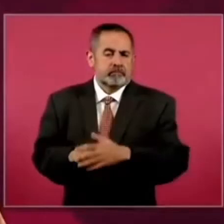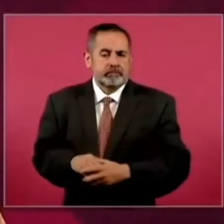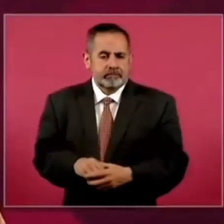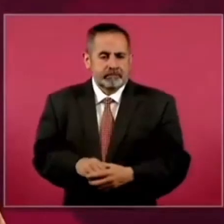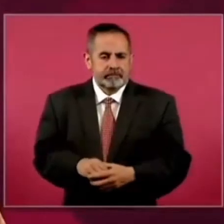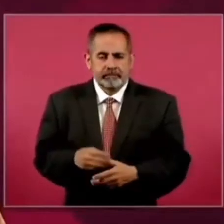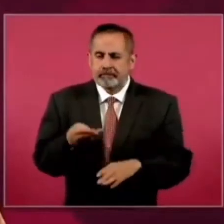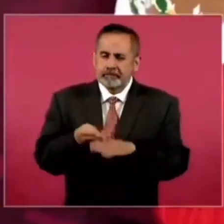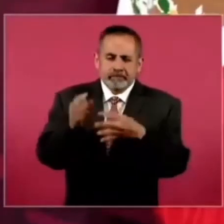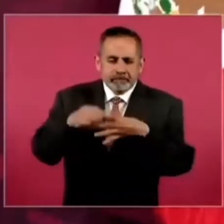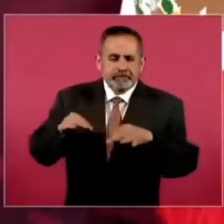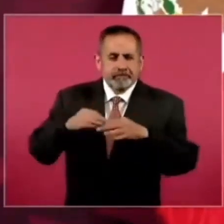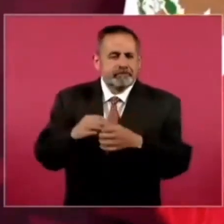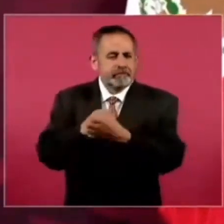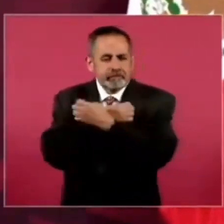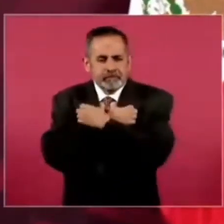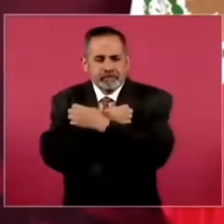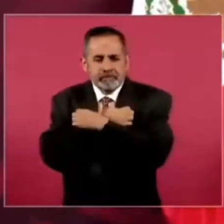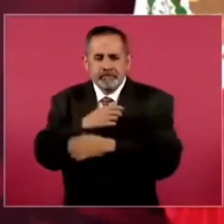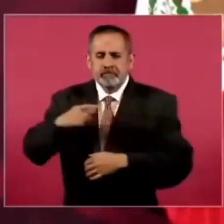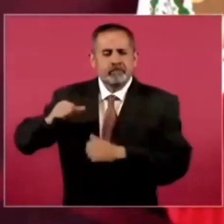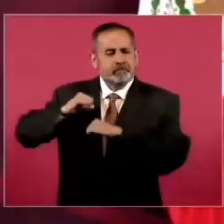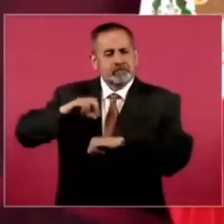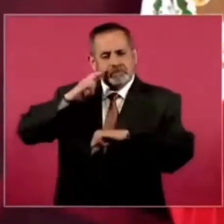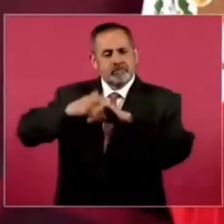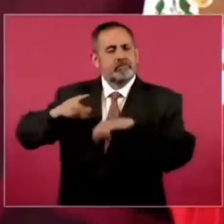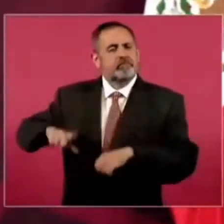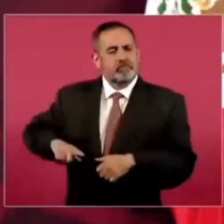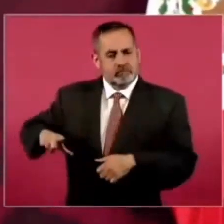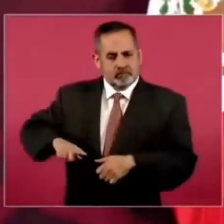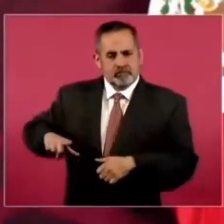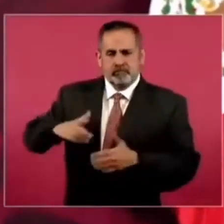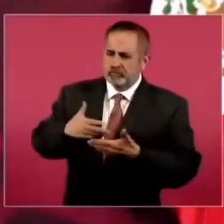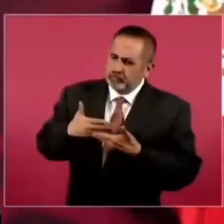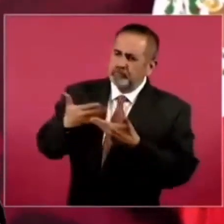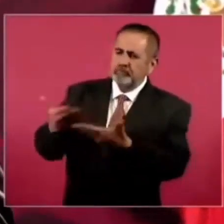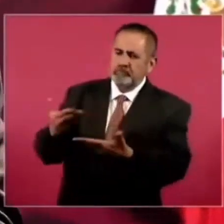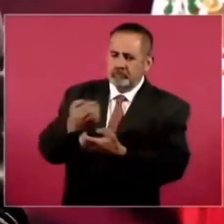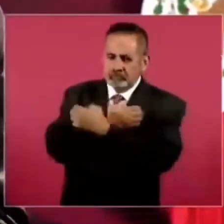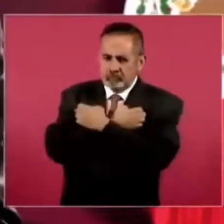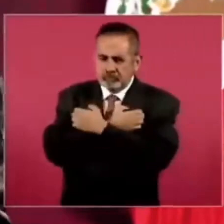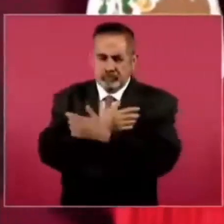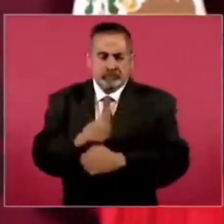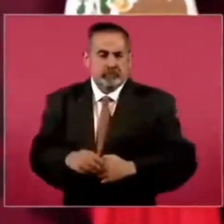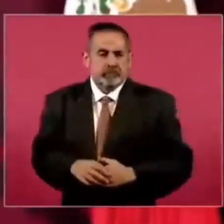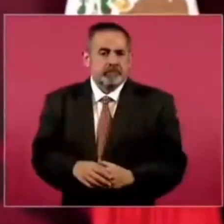Eso es muy importante, la educación pública, mucho, muy importante. Sin